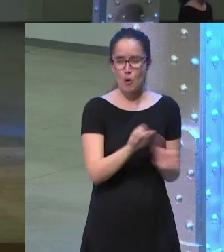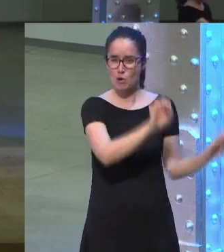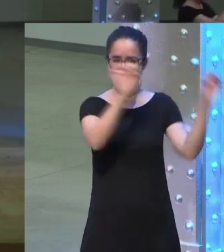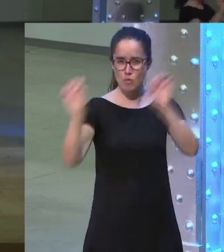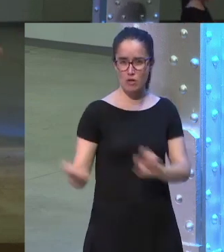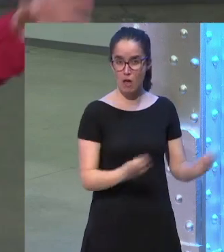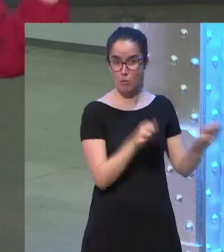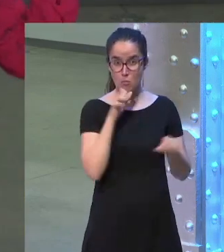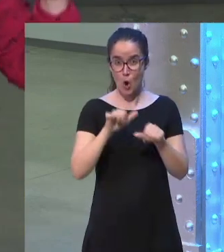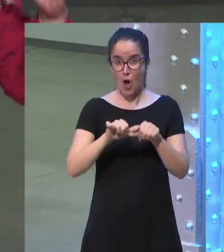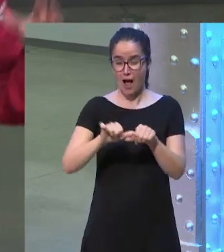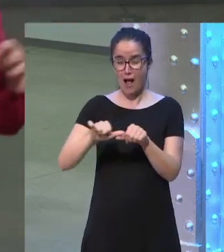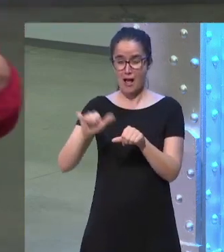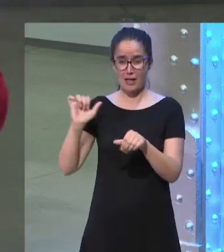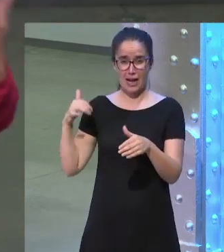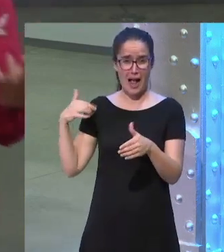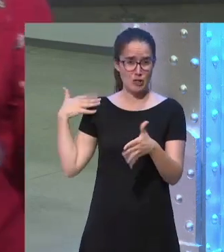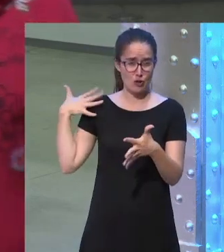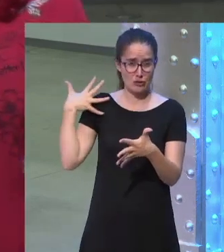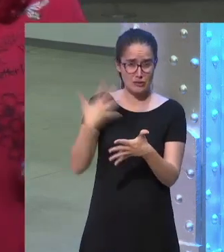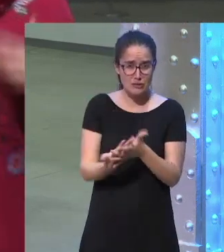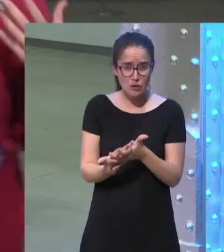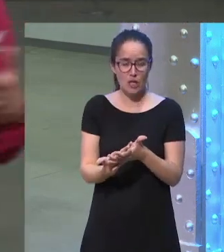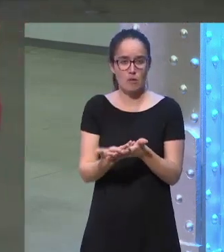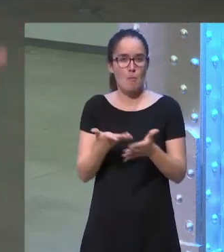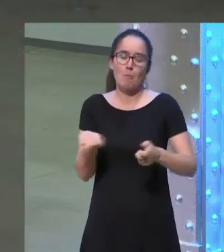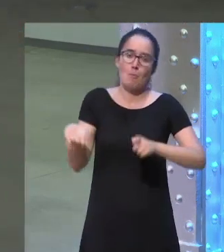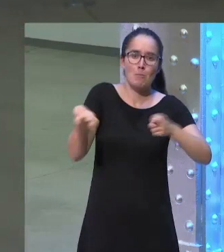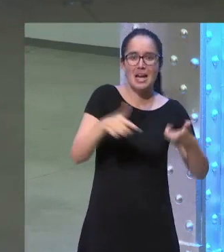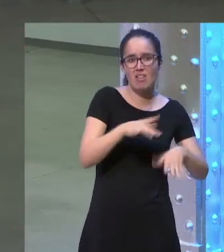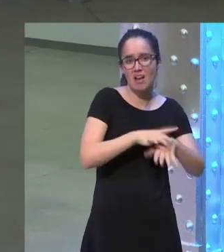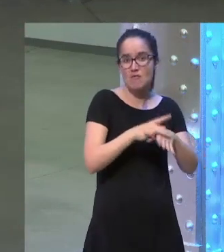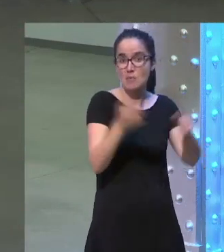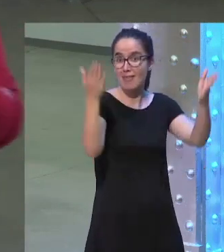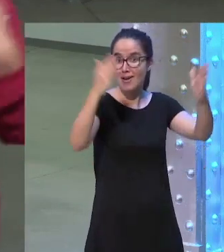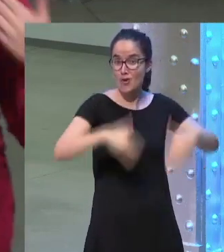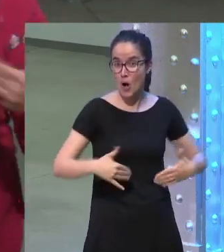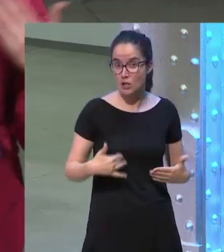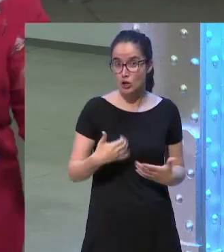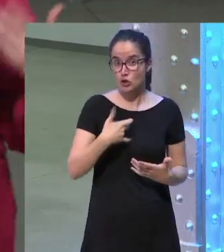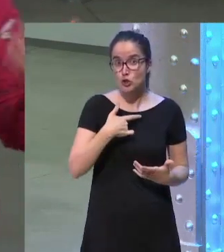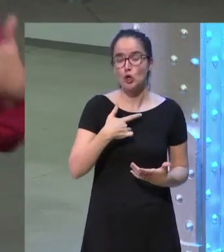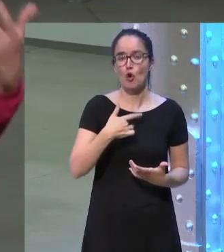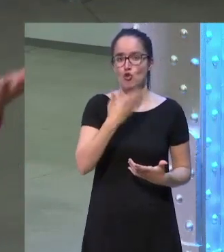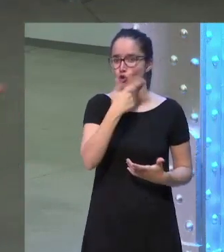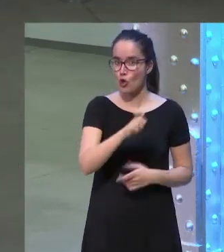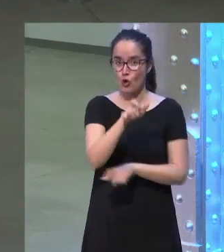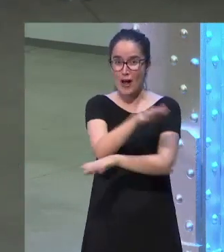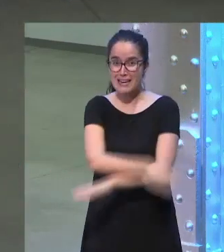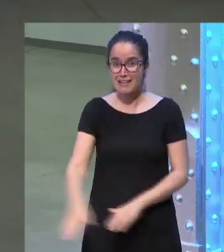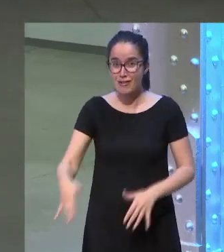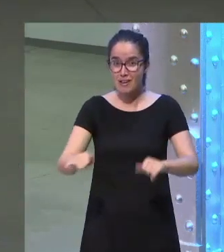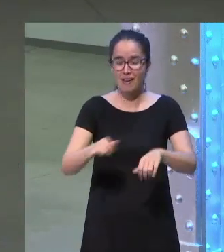a lo largo de muchos años de vacunación y nos parece que la enfermedad no existe. Y yo no conozco a ningún niño que tenga sarampión.